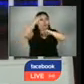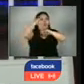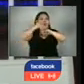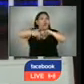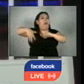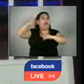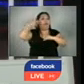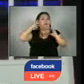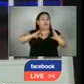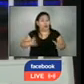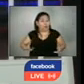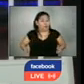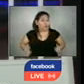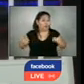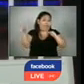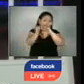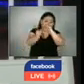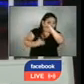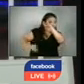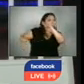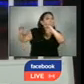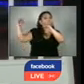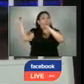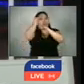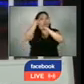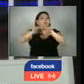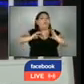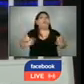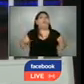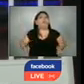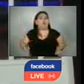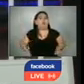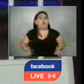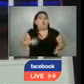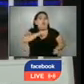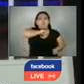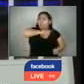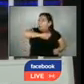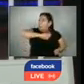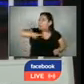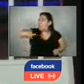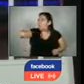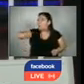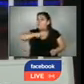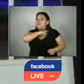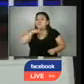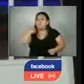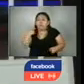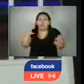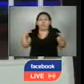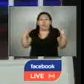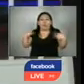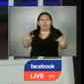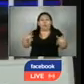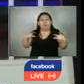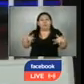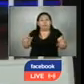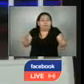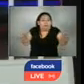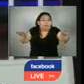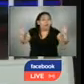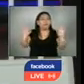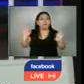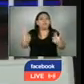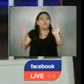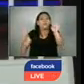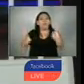puestos en el gobierno, altísimos puestos en el gobierno, ordenen masacres. Y pues básicamente el crimen pasa en impunidad